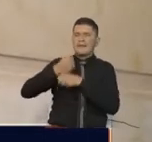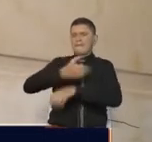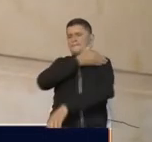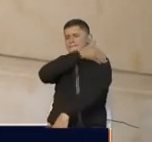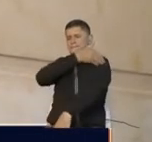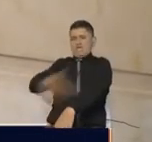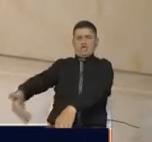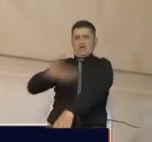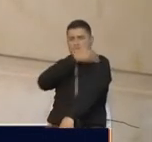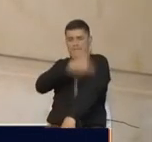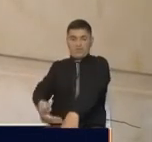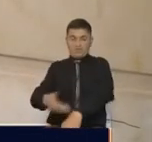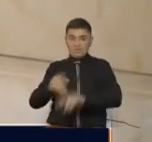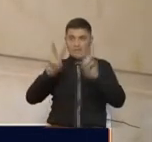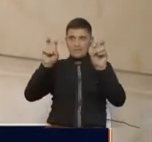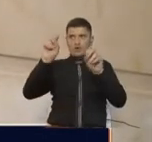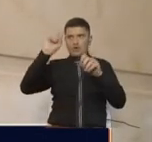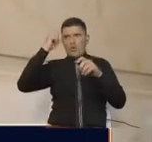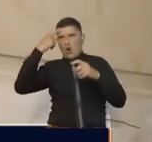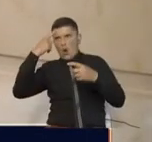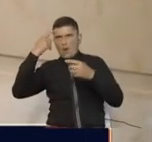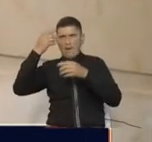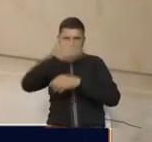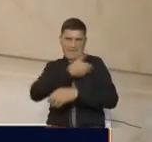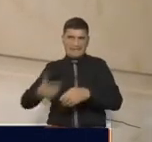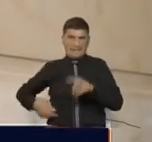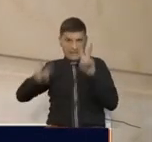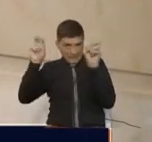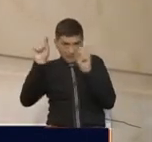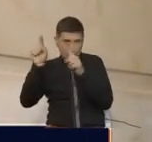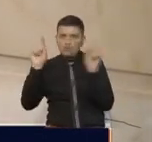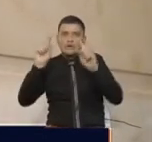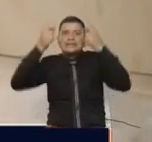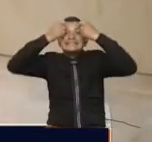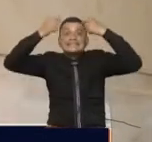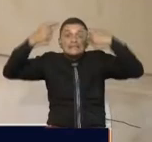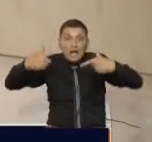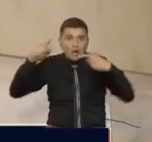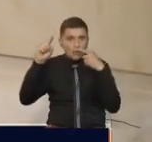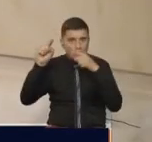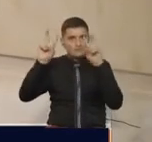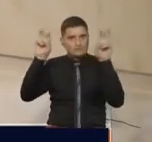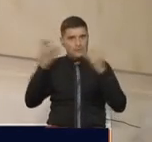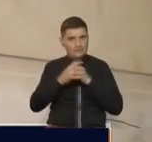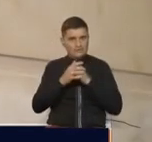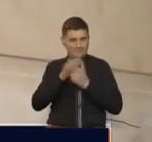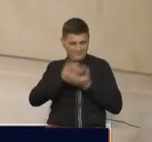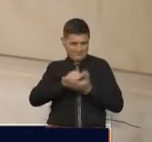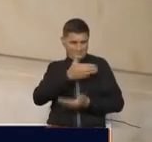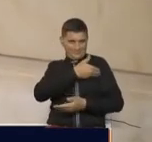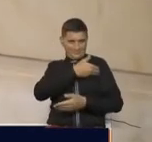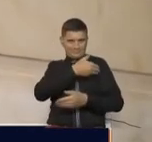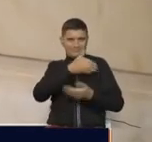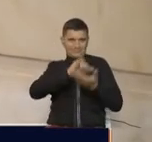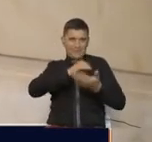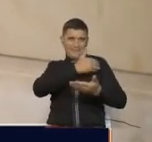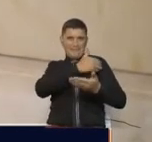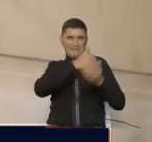de pesos. Y esto no es un tema de gobierno ni de presidentes. Esto es un asunto de Estado. El Estado, bien lo dijo la señora ministra de